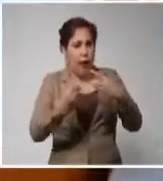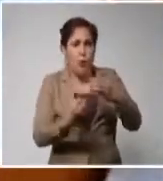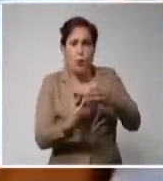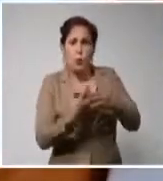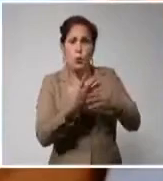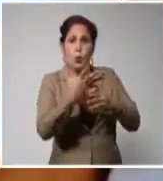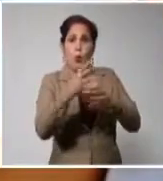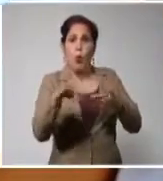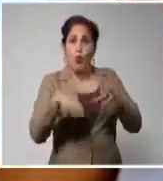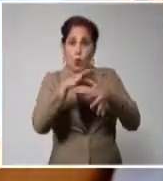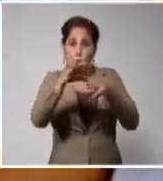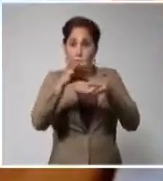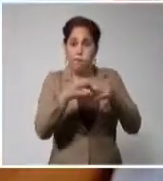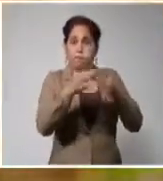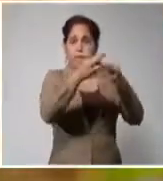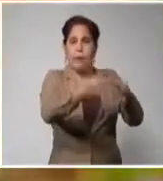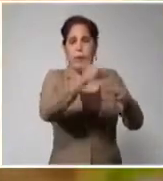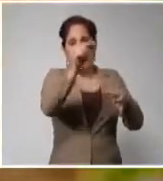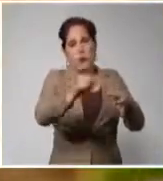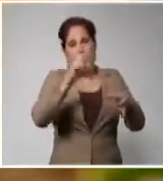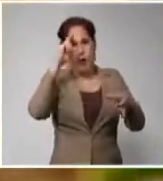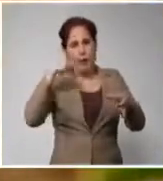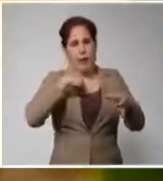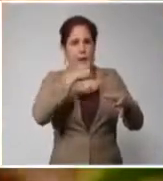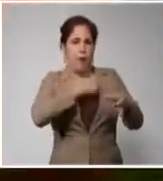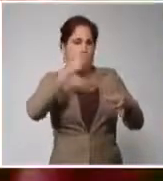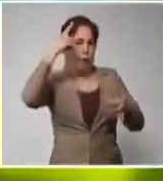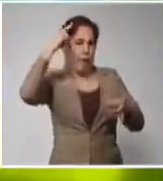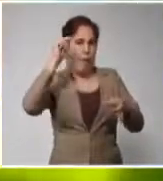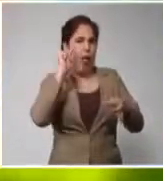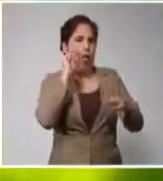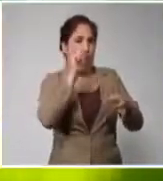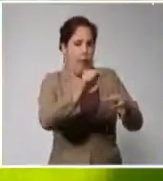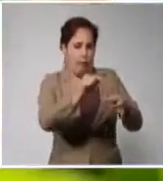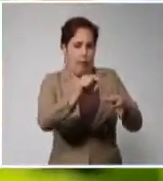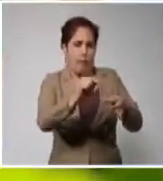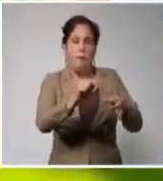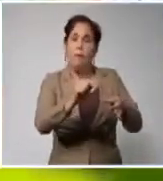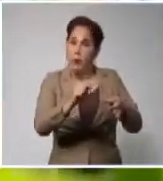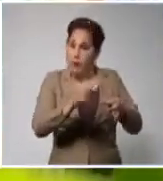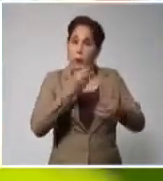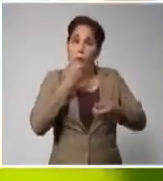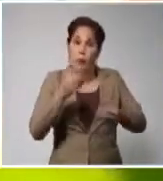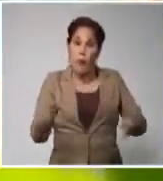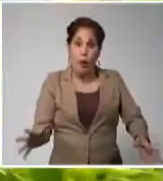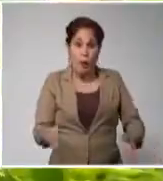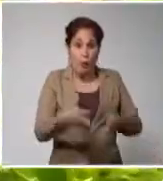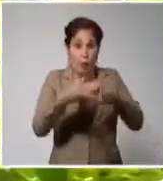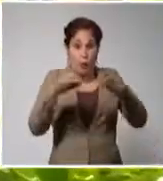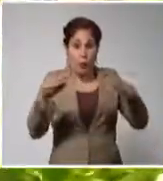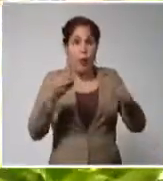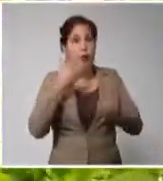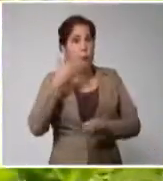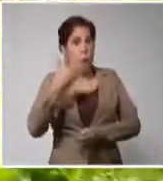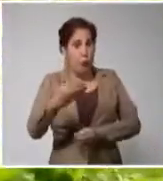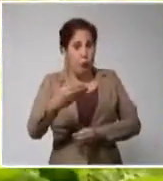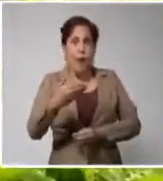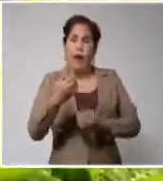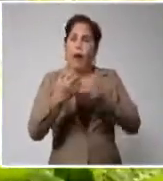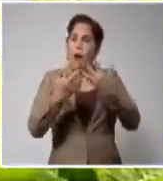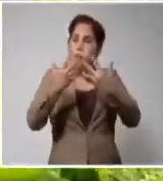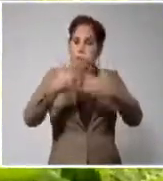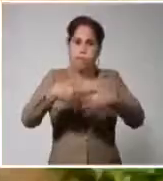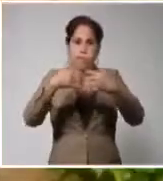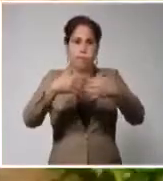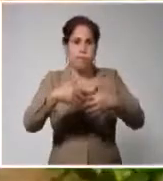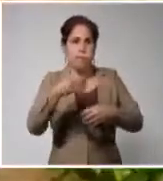que donamos para el personal médico y paramédico. Ángela aprovecha la fertilidad de los suelos de Venezuela, motivada siempre